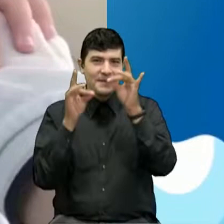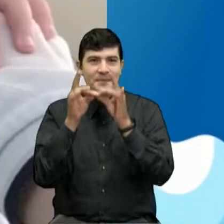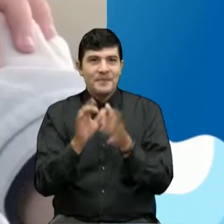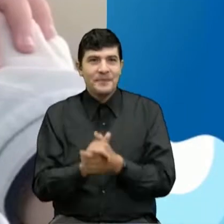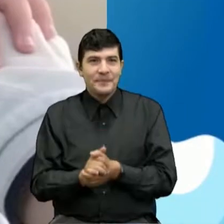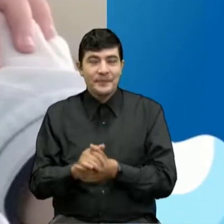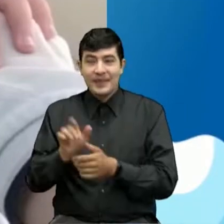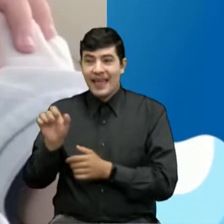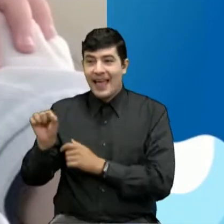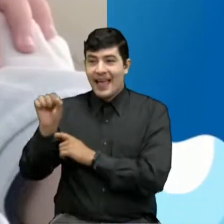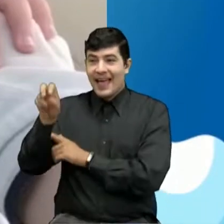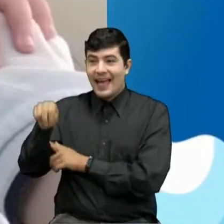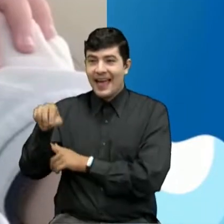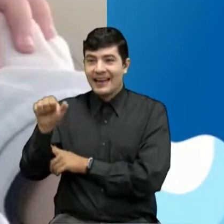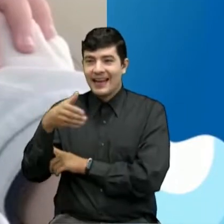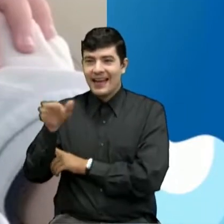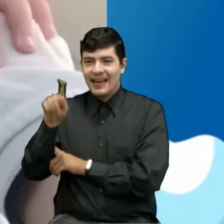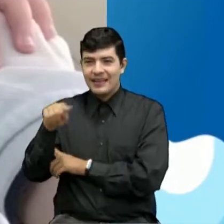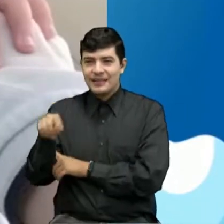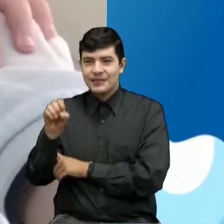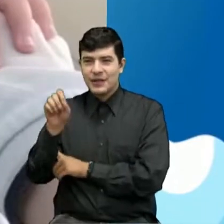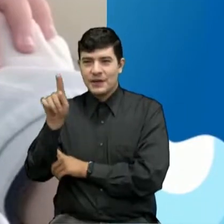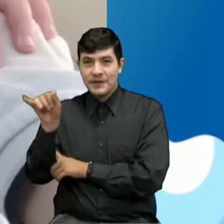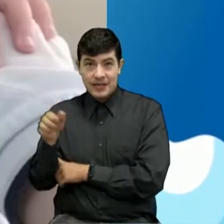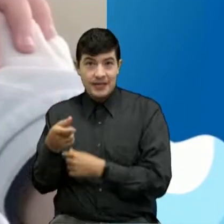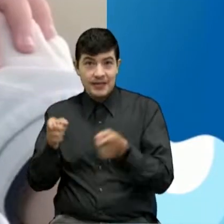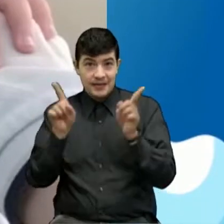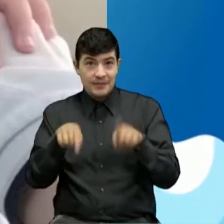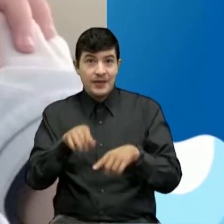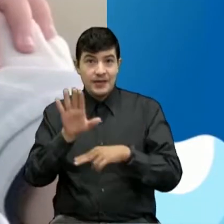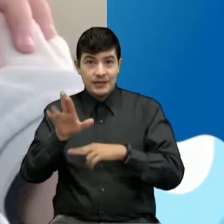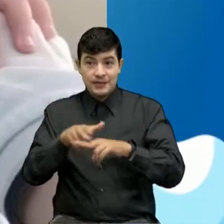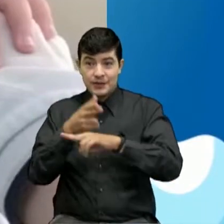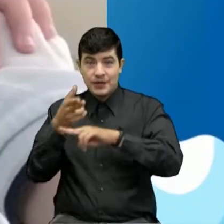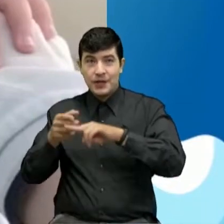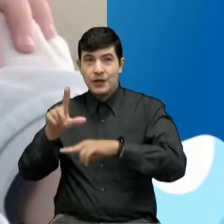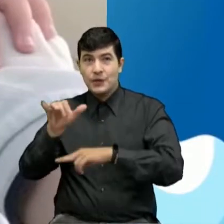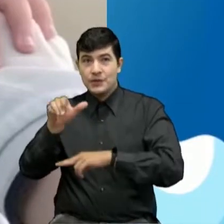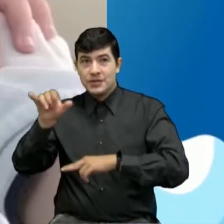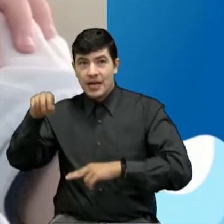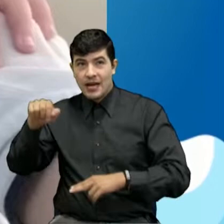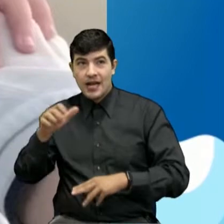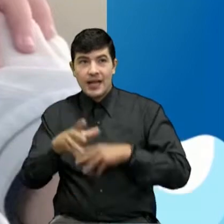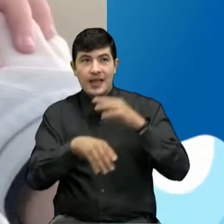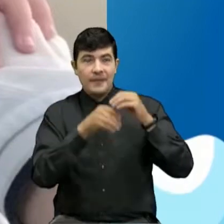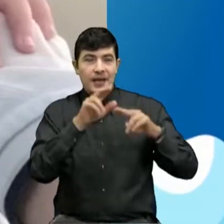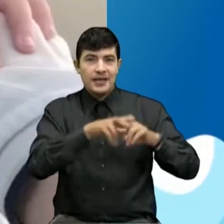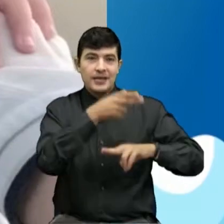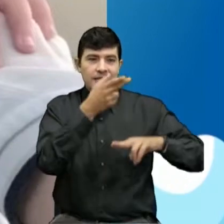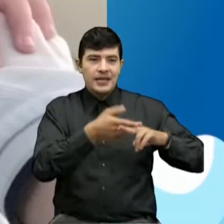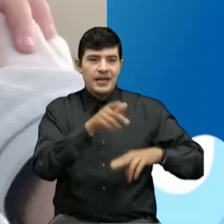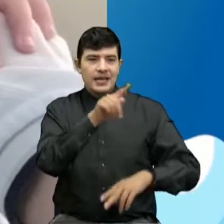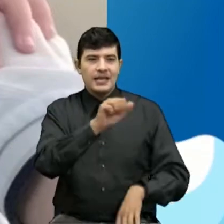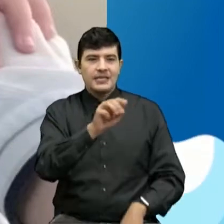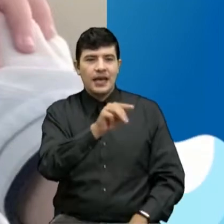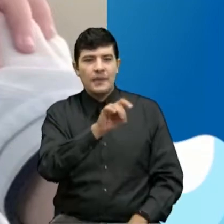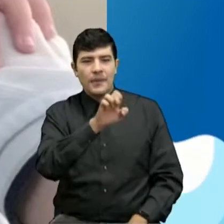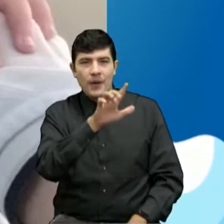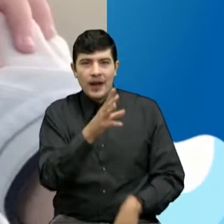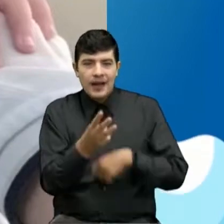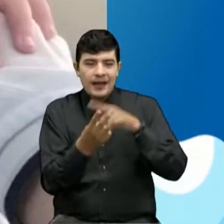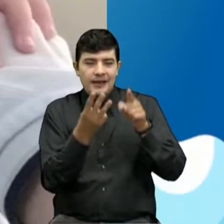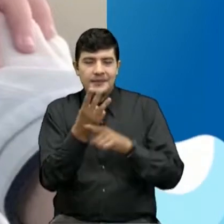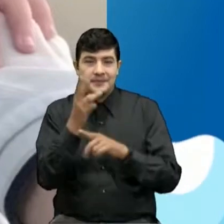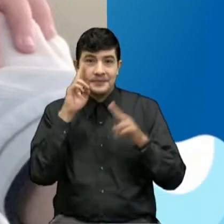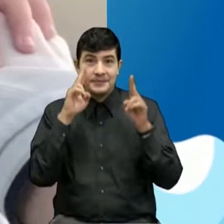Ana Sofía, también a su sobrinita Luciana y a su sobrinito Samuel. Ellos tres están